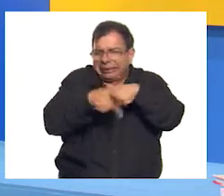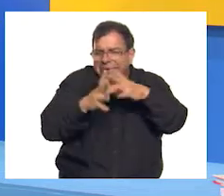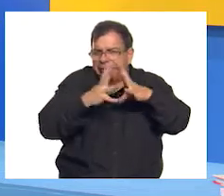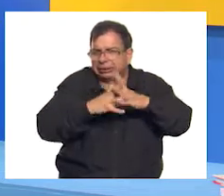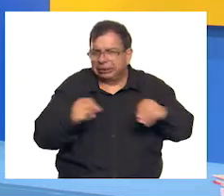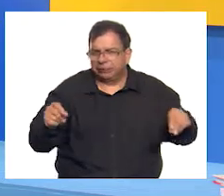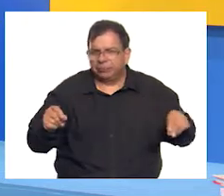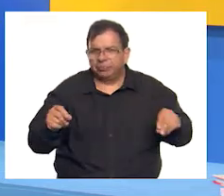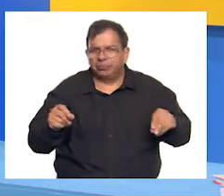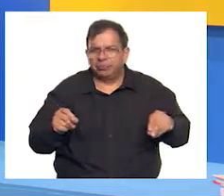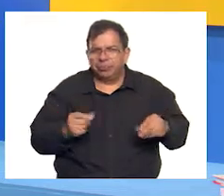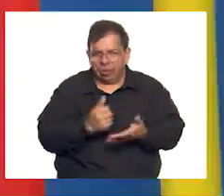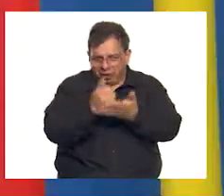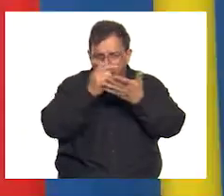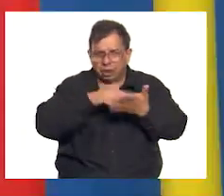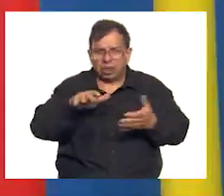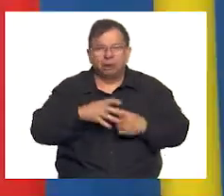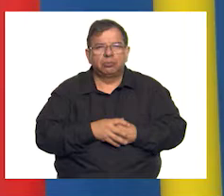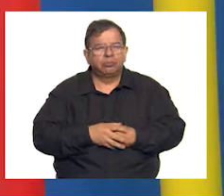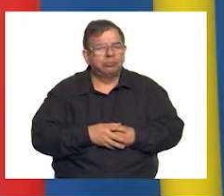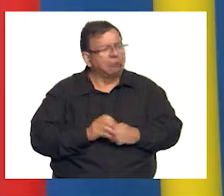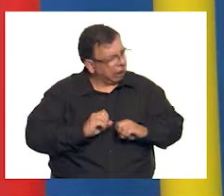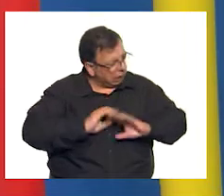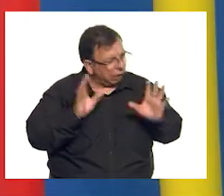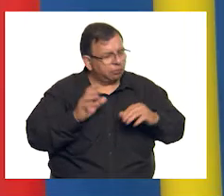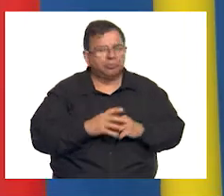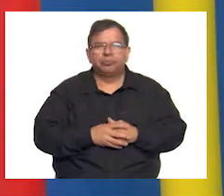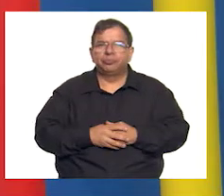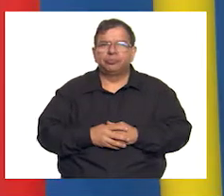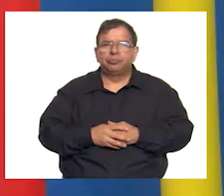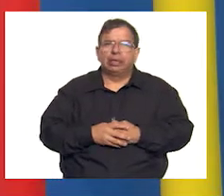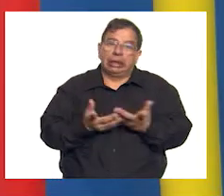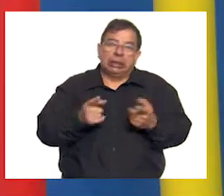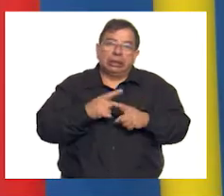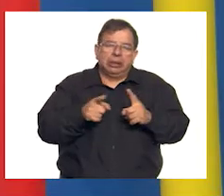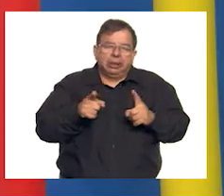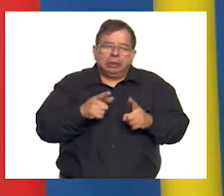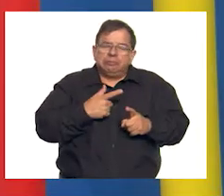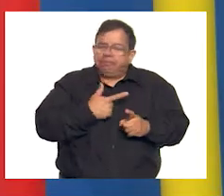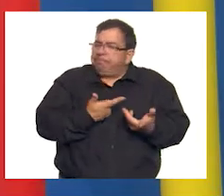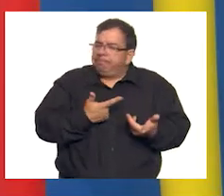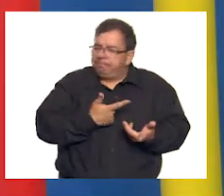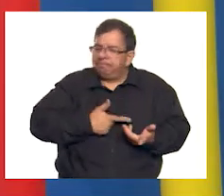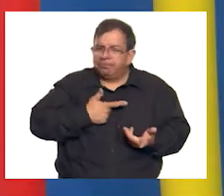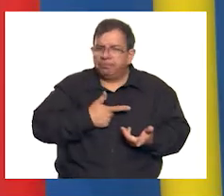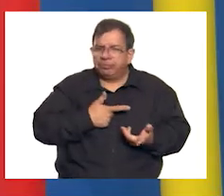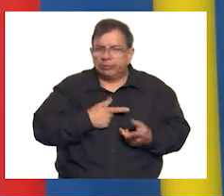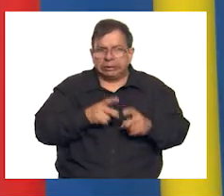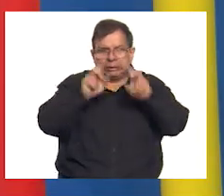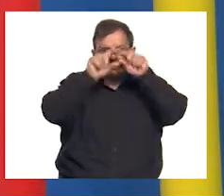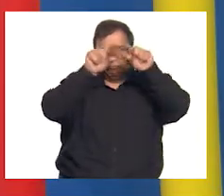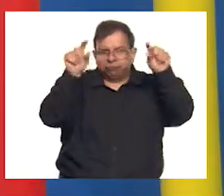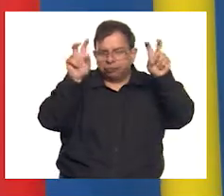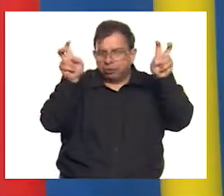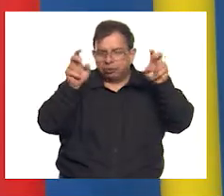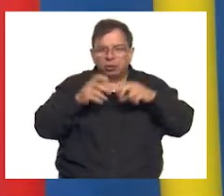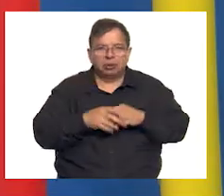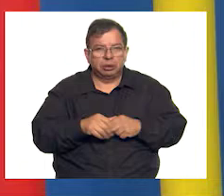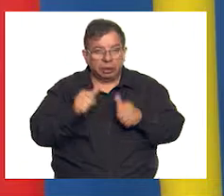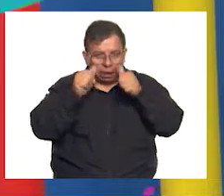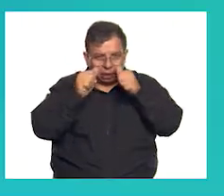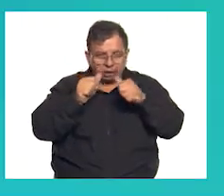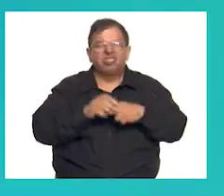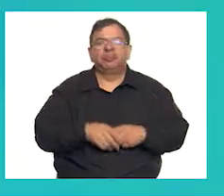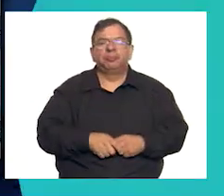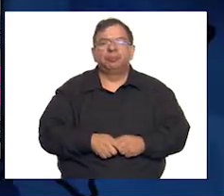¿Me ayudarías a leer, María? Por supuesto, Gaby. Es algo diferente, pero me entusiasma desde el título. Pongan mucha